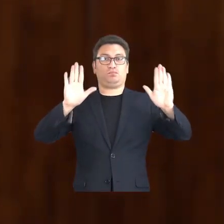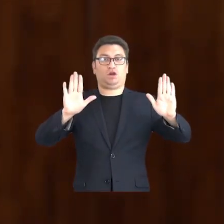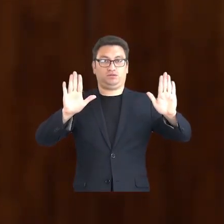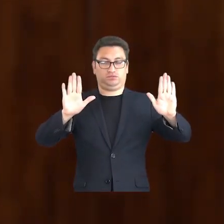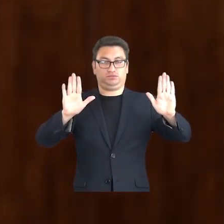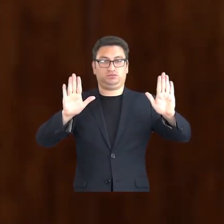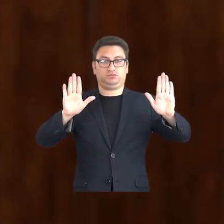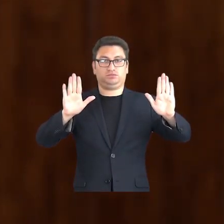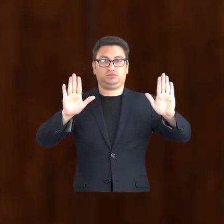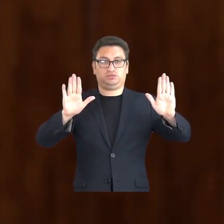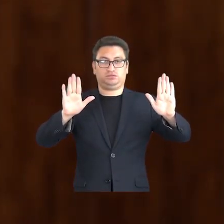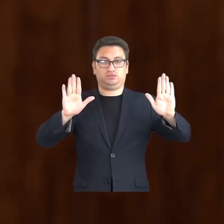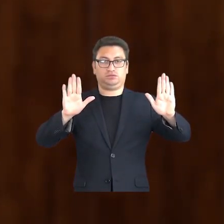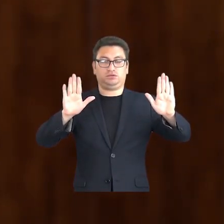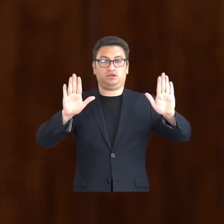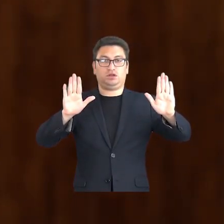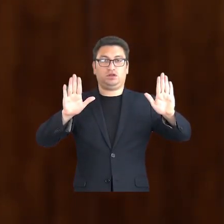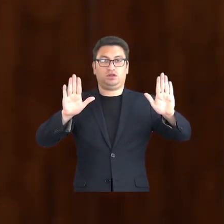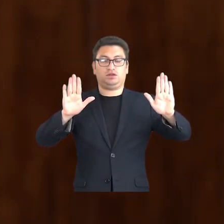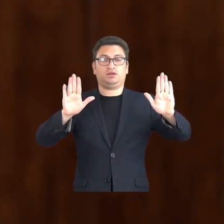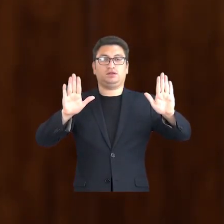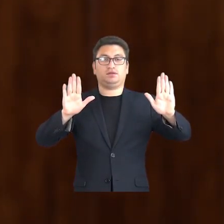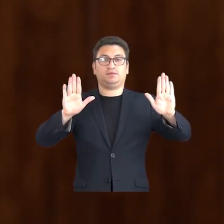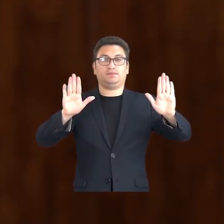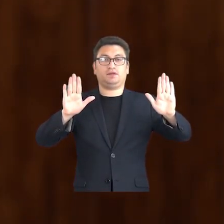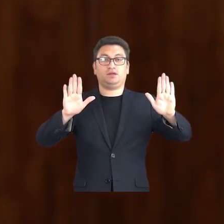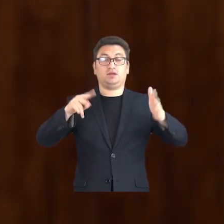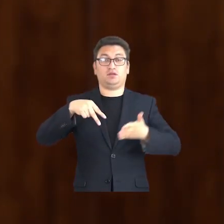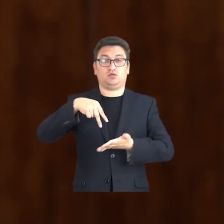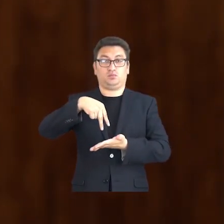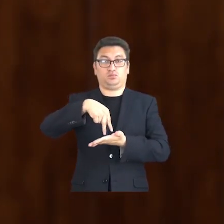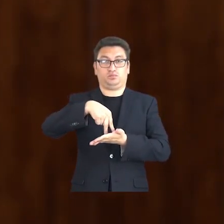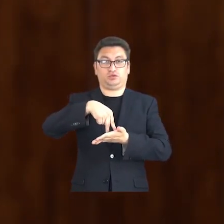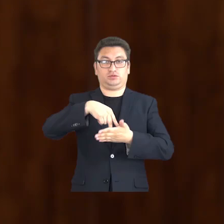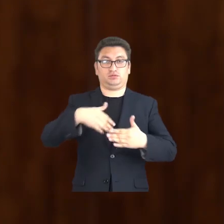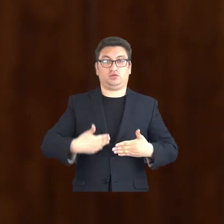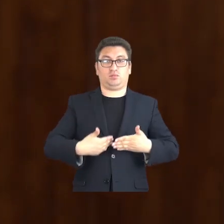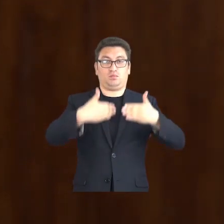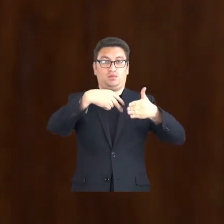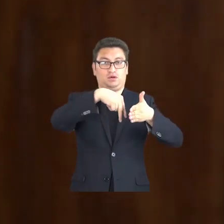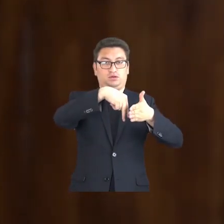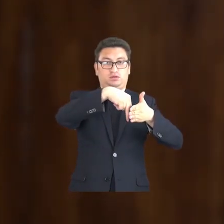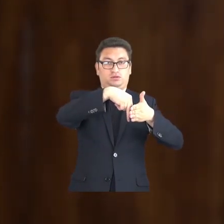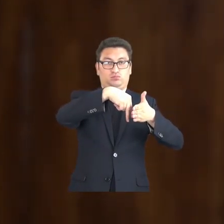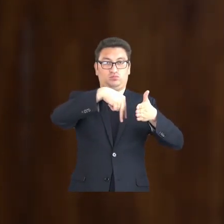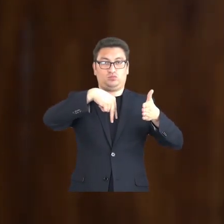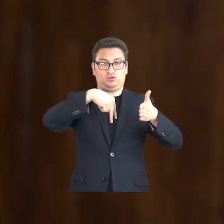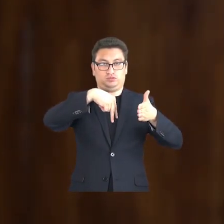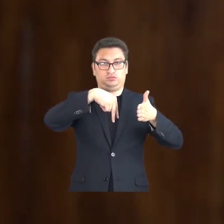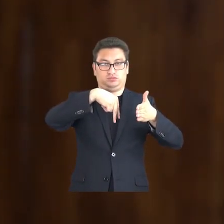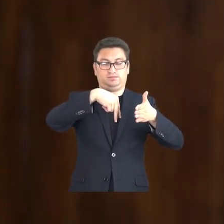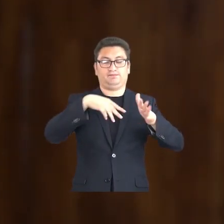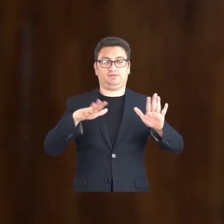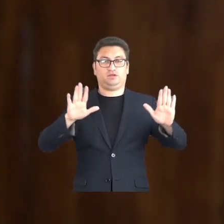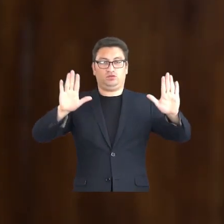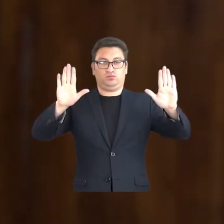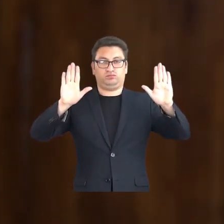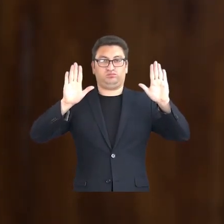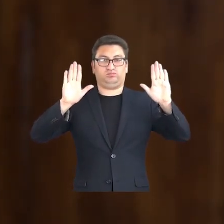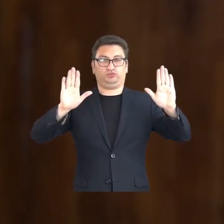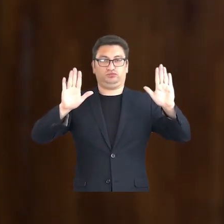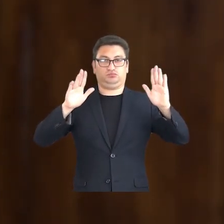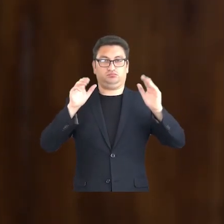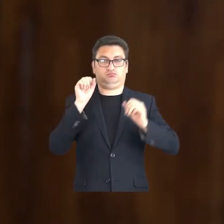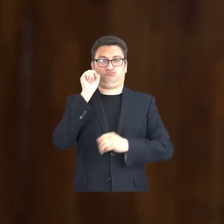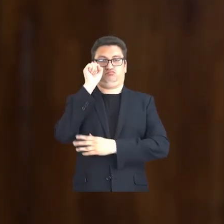Coloca tus manos planas contra la pared a la altura de los hombros, con los dedos hacia arriba y los pies a una cierta distancia de la